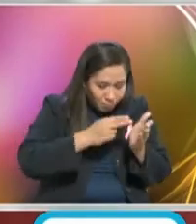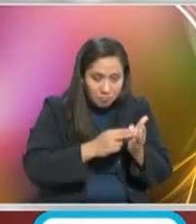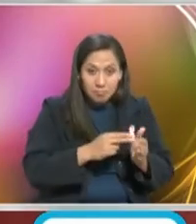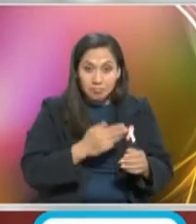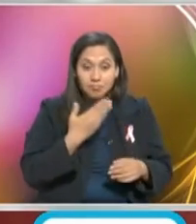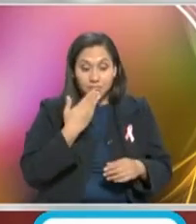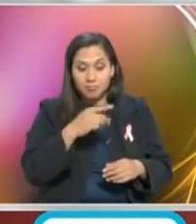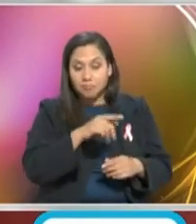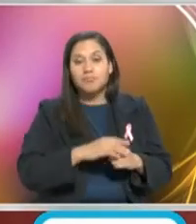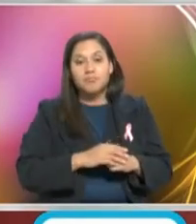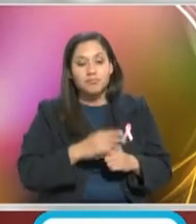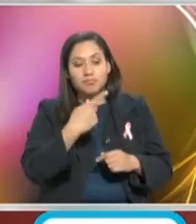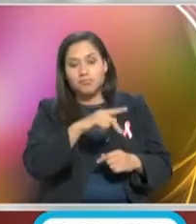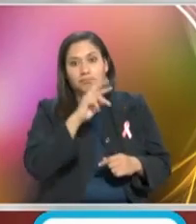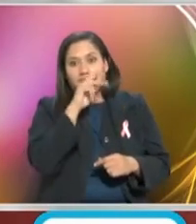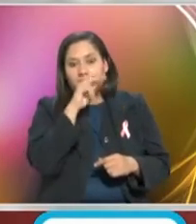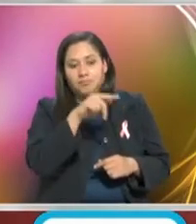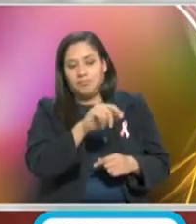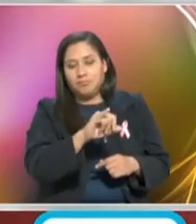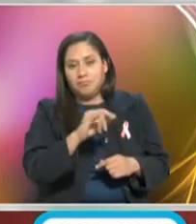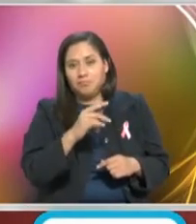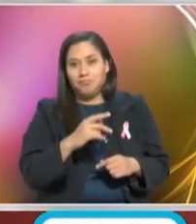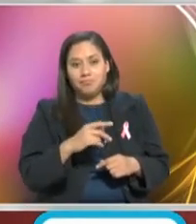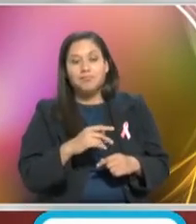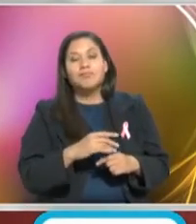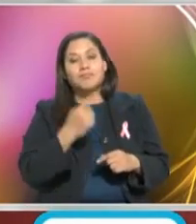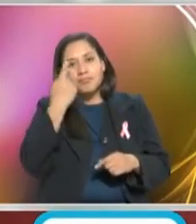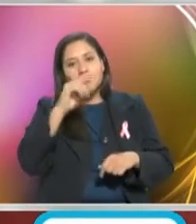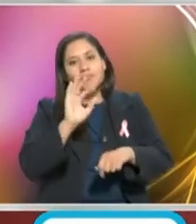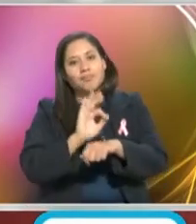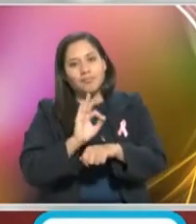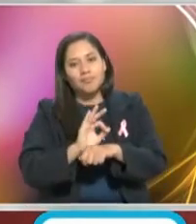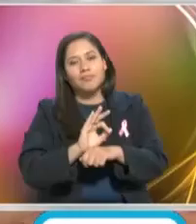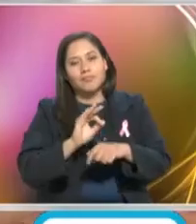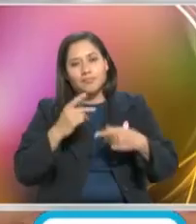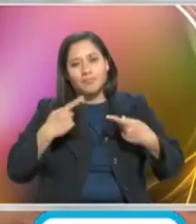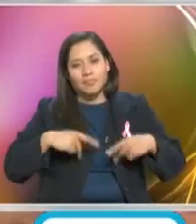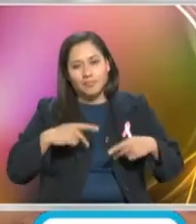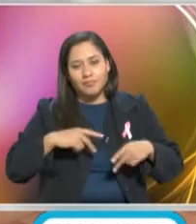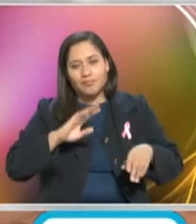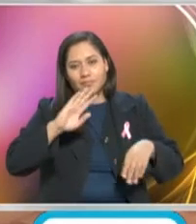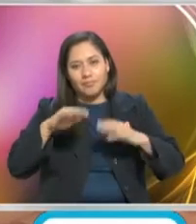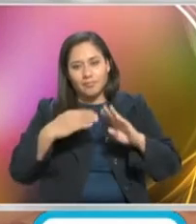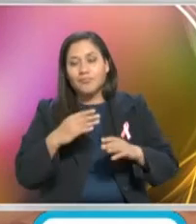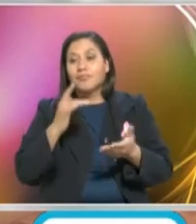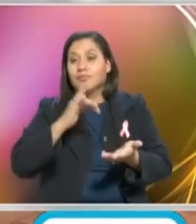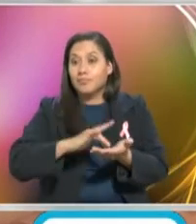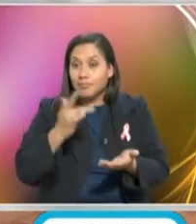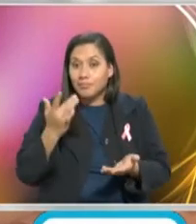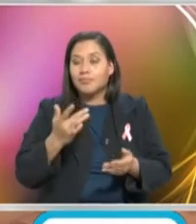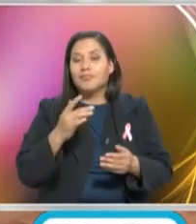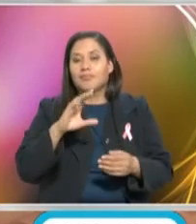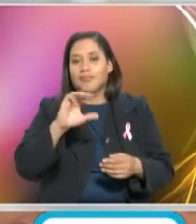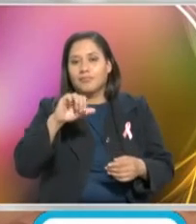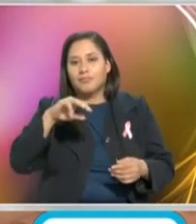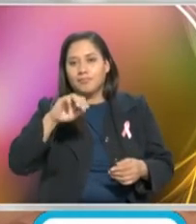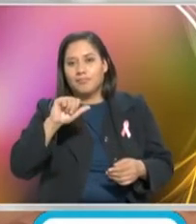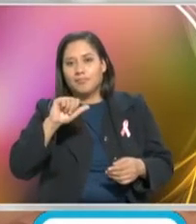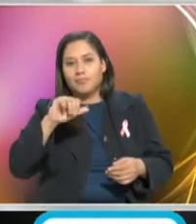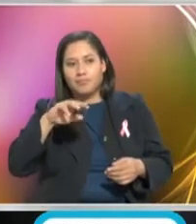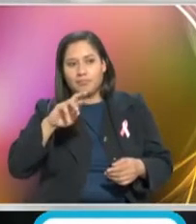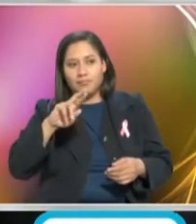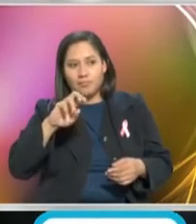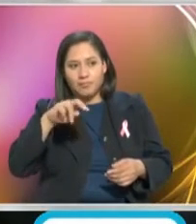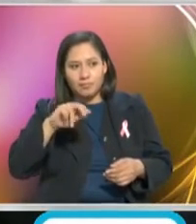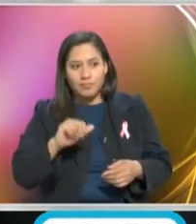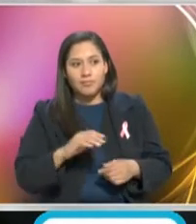llegar Así a es, tener, ¿no? Sus inquietudes. Sus Y en este inquietudes. caso, bueno, pues en beneficio de la humanidad. Claro Sí, que claro. sí. Sí. Muchas gracias, Al Arturo contrario, González Camarena. a ustedes, muchas Por gracias a platicarnos